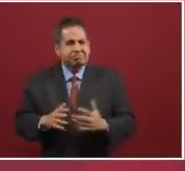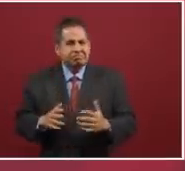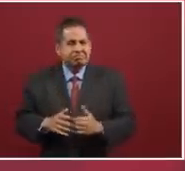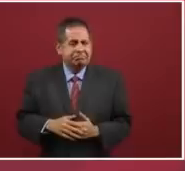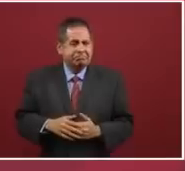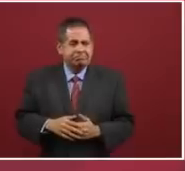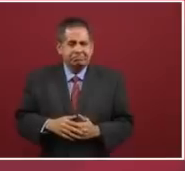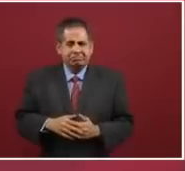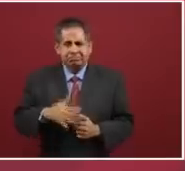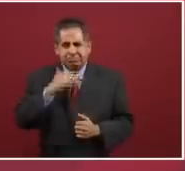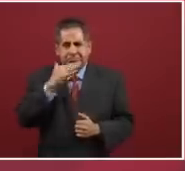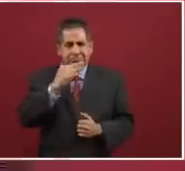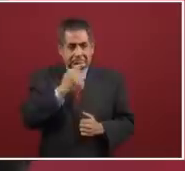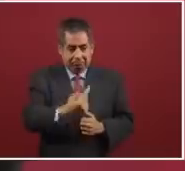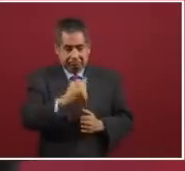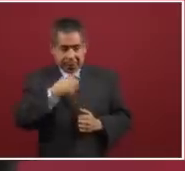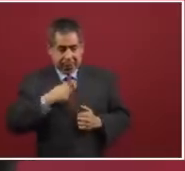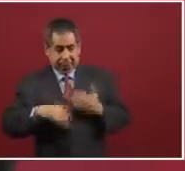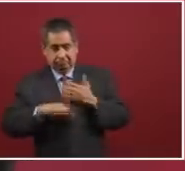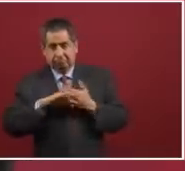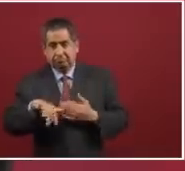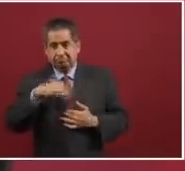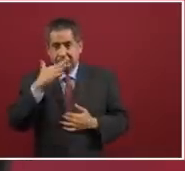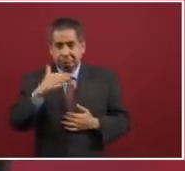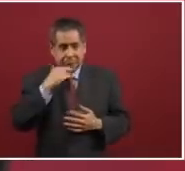que nos hicieron,